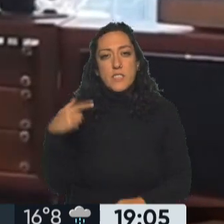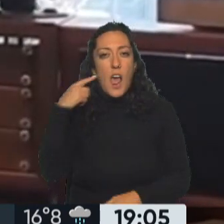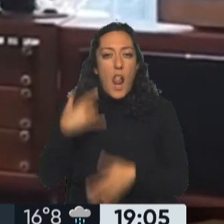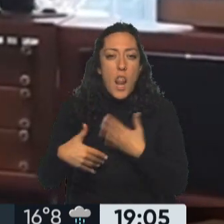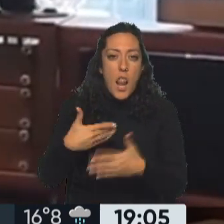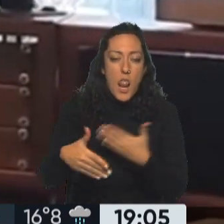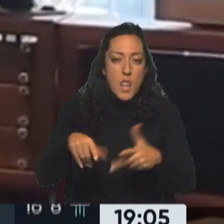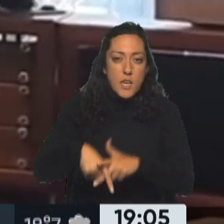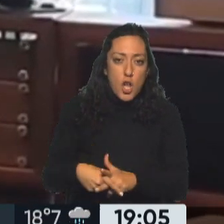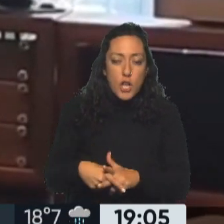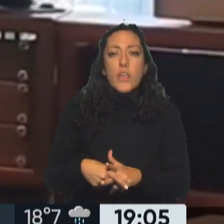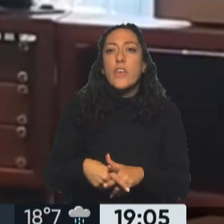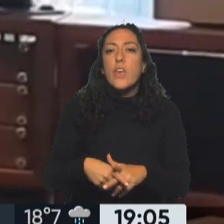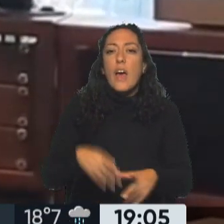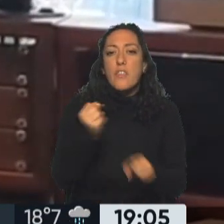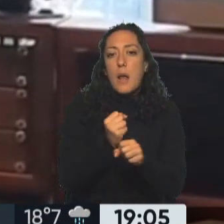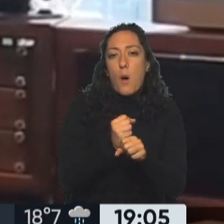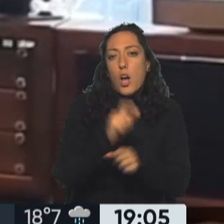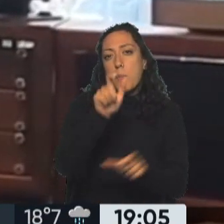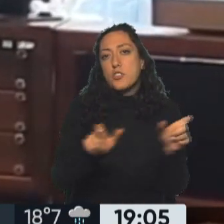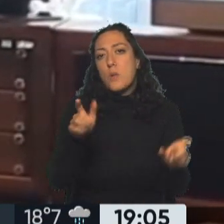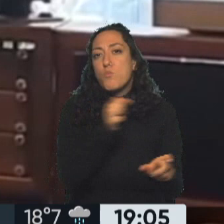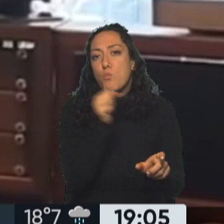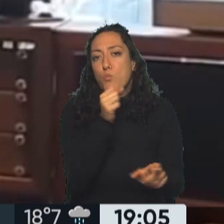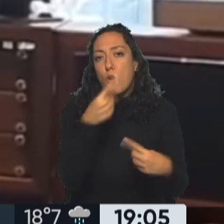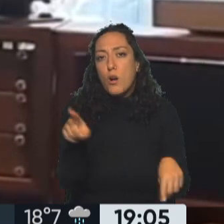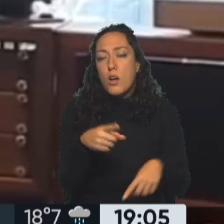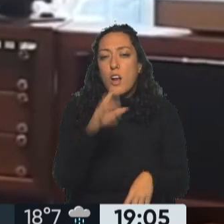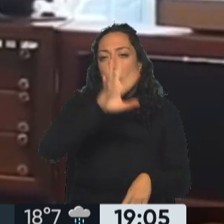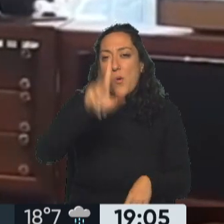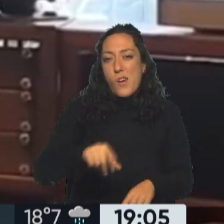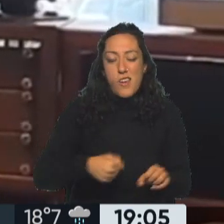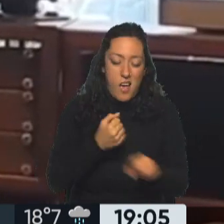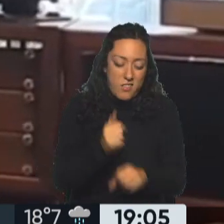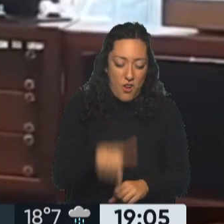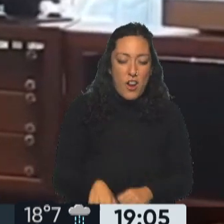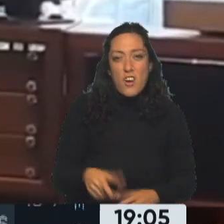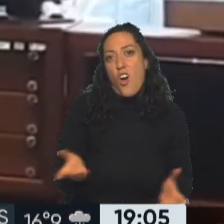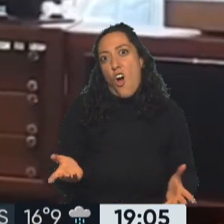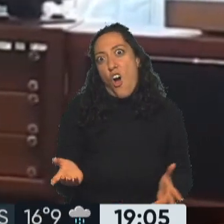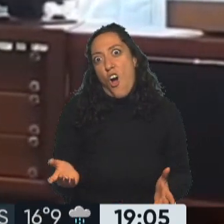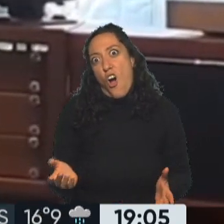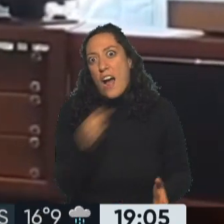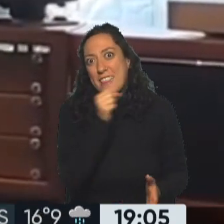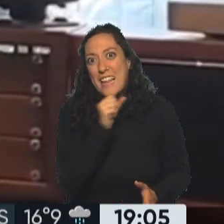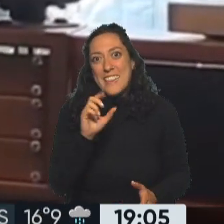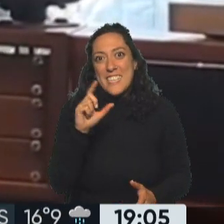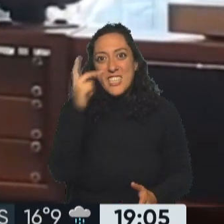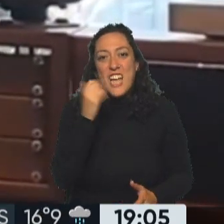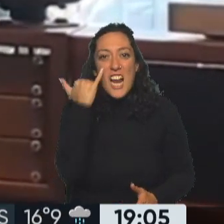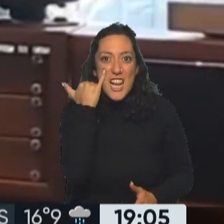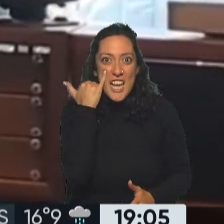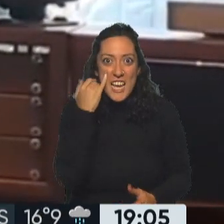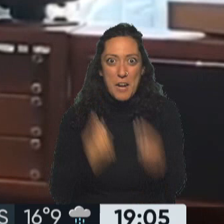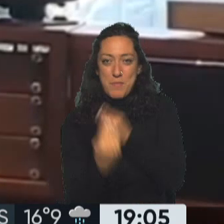a robar el trabajo no les va a robar el trabajo a los músicos no podríamos reemplazar al Gran Charly García por supuesto No está muy claro